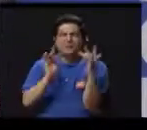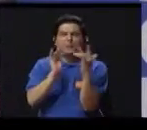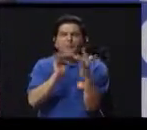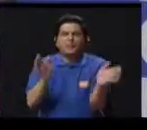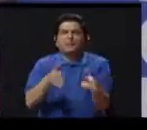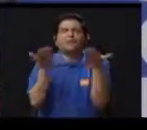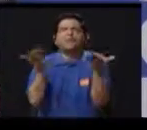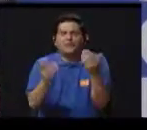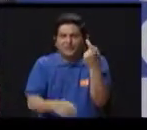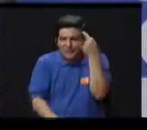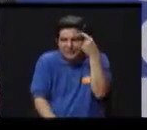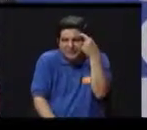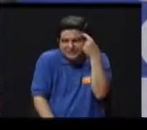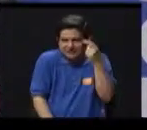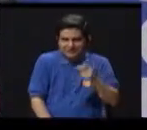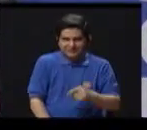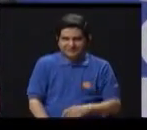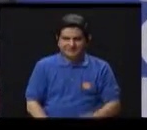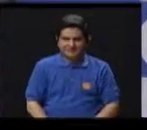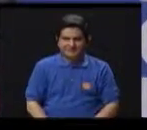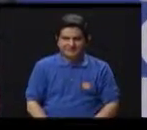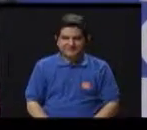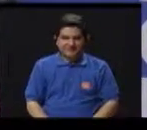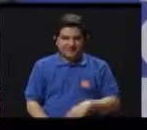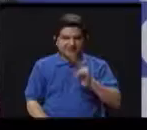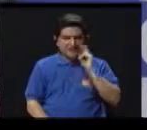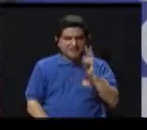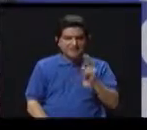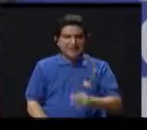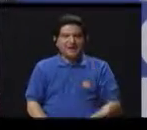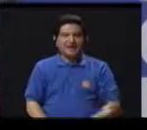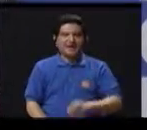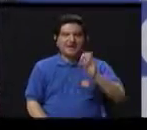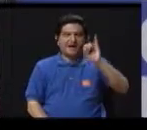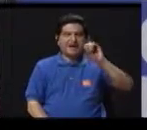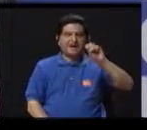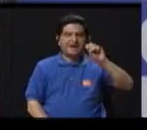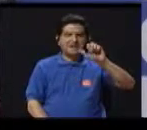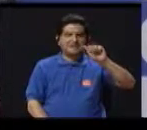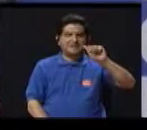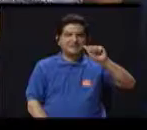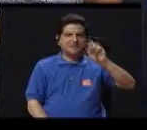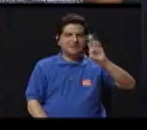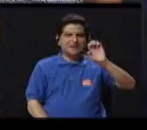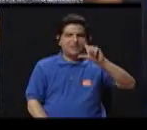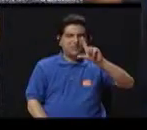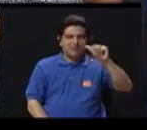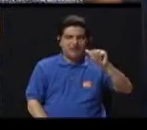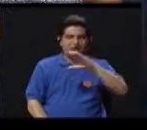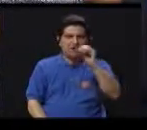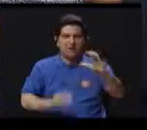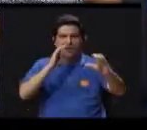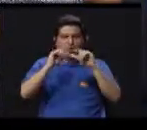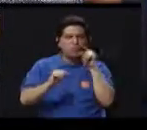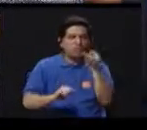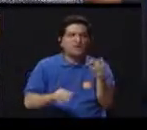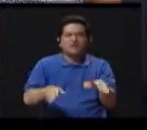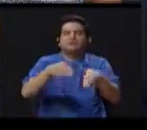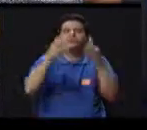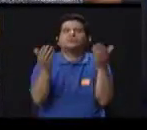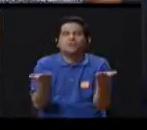ellos, digamos? ¿Cómo se plantearon, por ejemplo, cómo se iba a ver la imagen de Isabela? cómo iba a ser la comunicación con